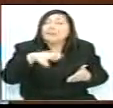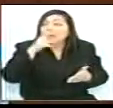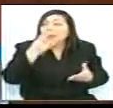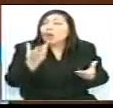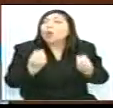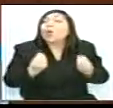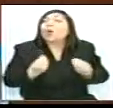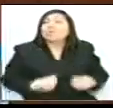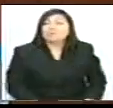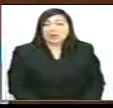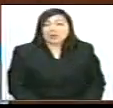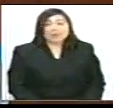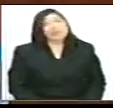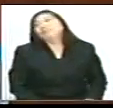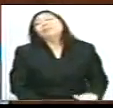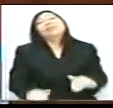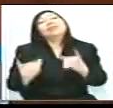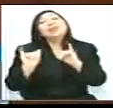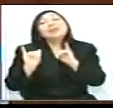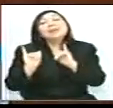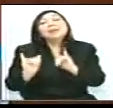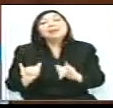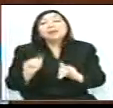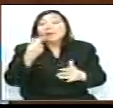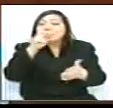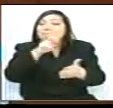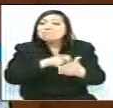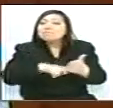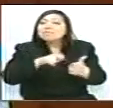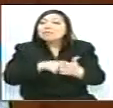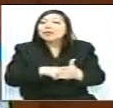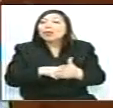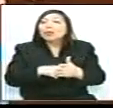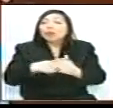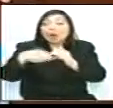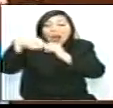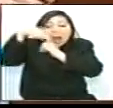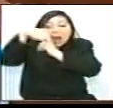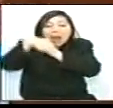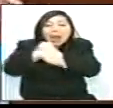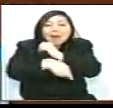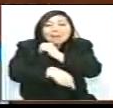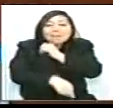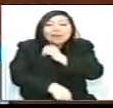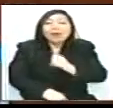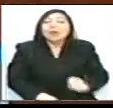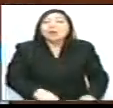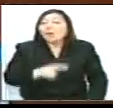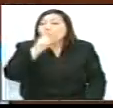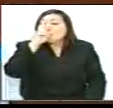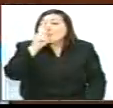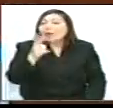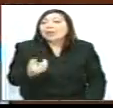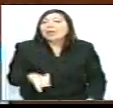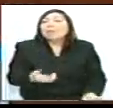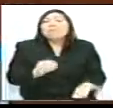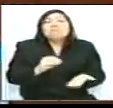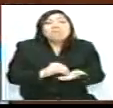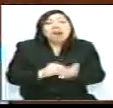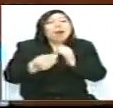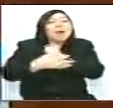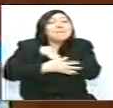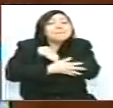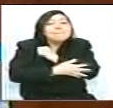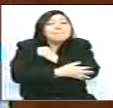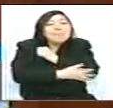Quieren defender dejando las riquezas mineras en el subsuelo. Mientras los peruanos siguen más pobres,